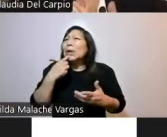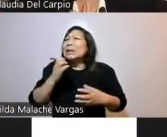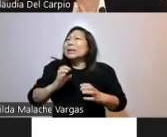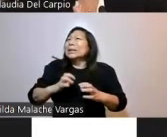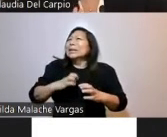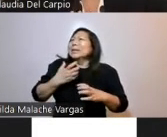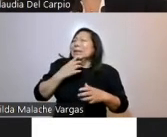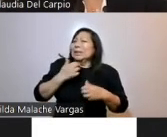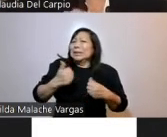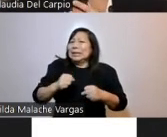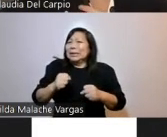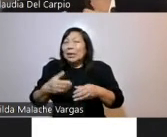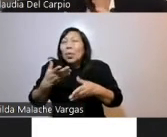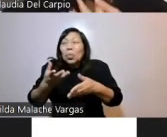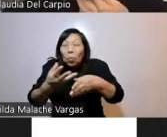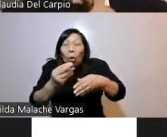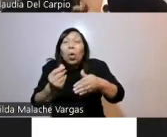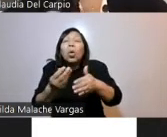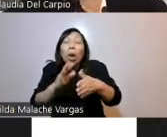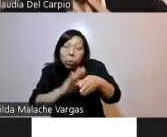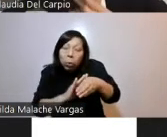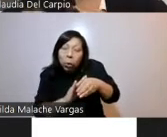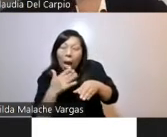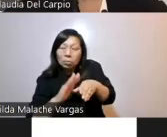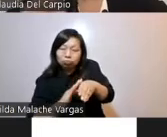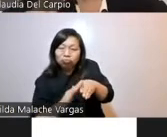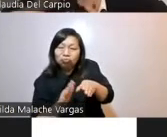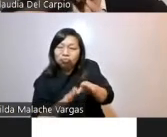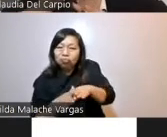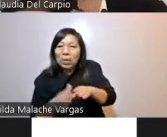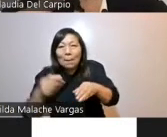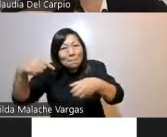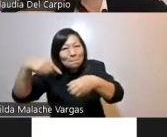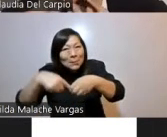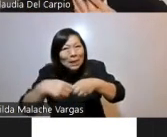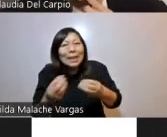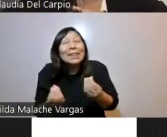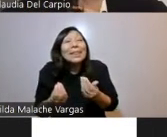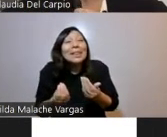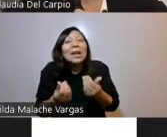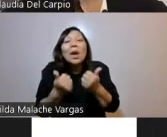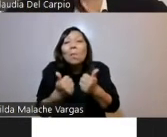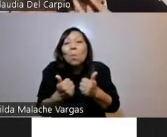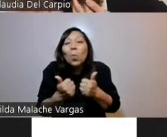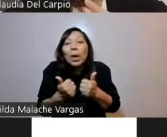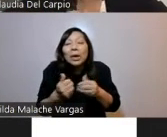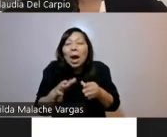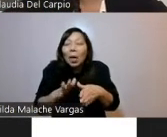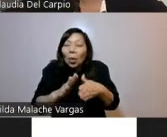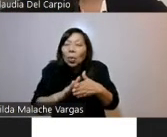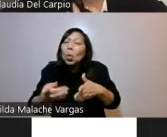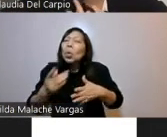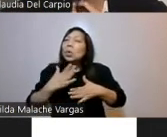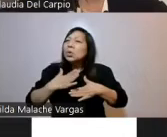puede que no lubriques adecuadamente. Pero para que haya penetración vaginal tiene que haber una buena lubricación y